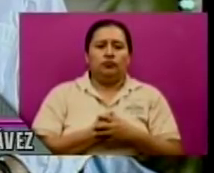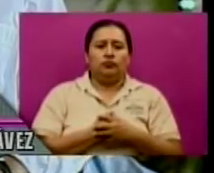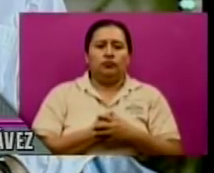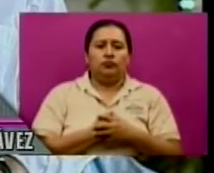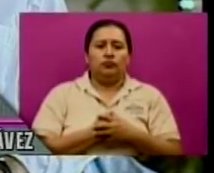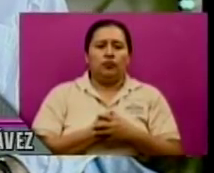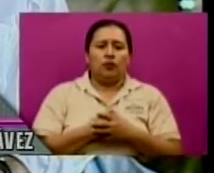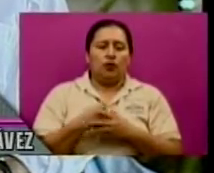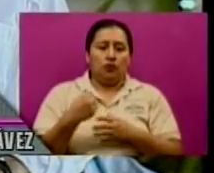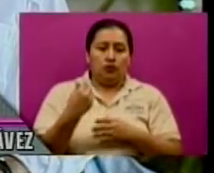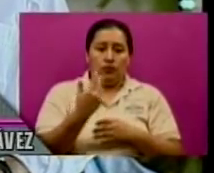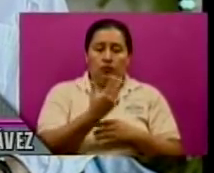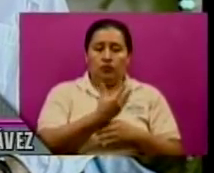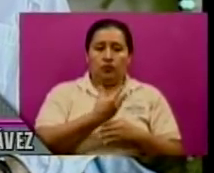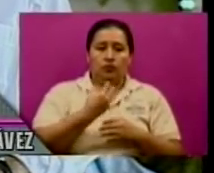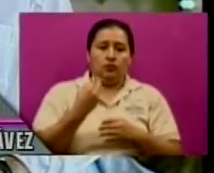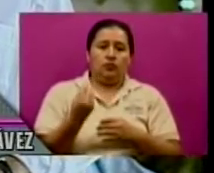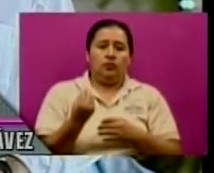a toda